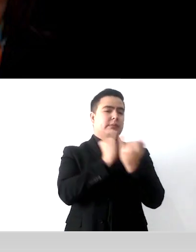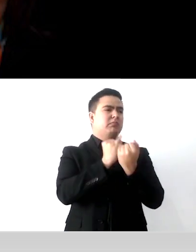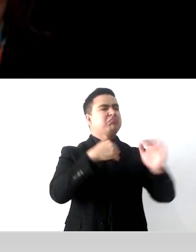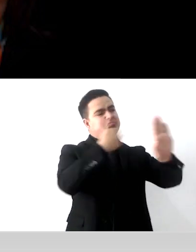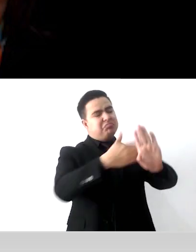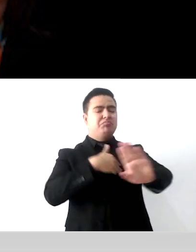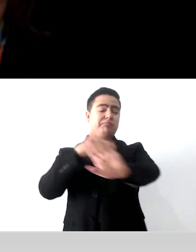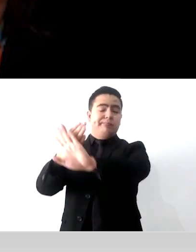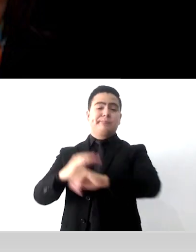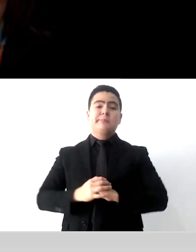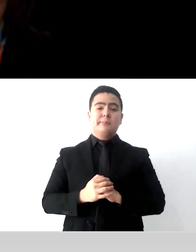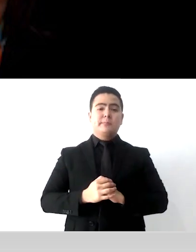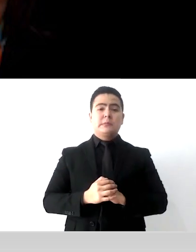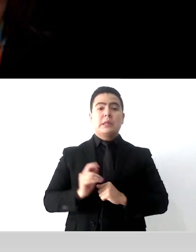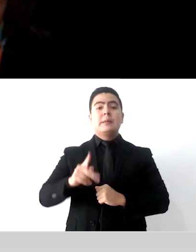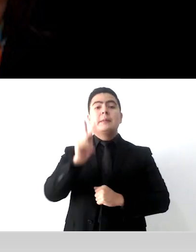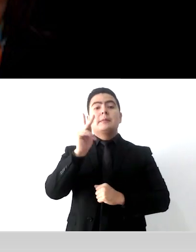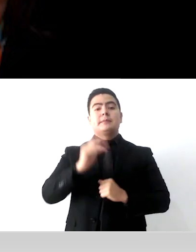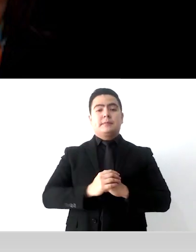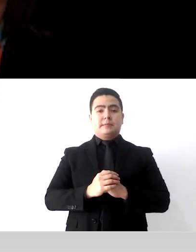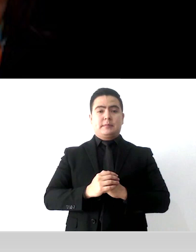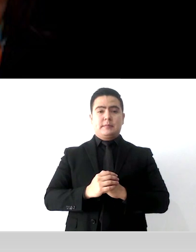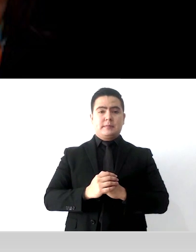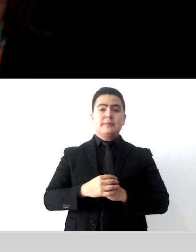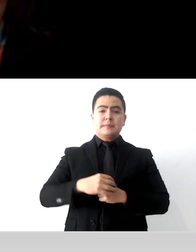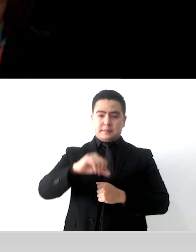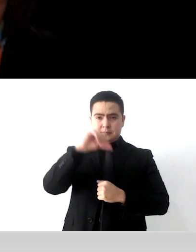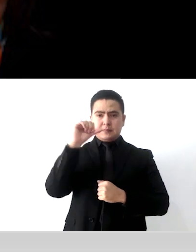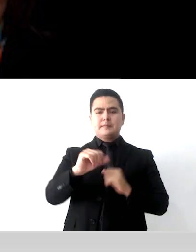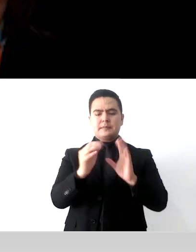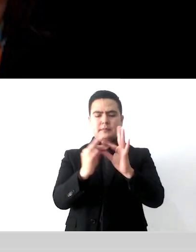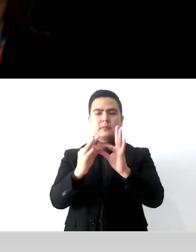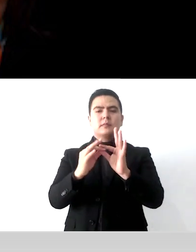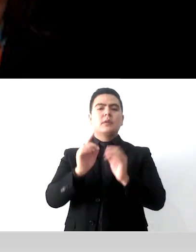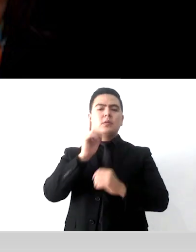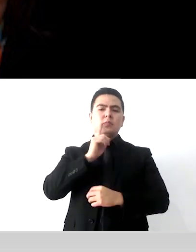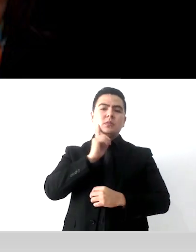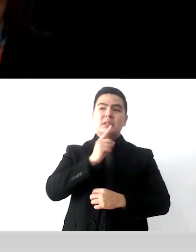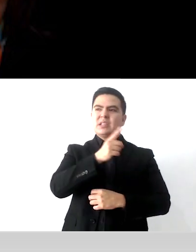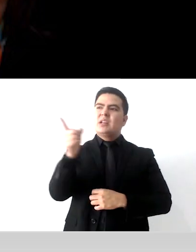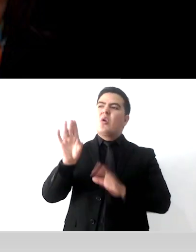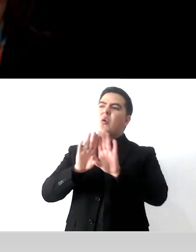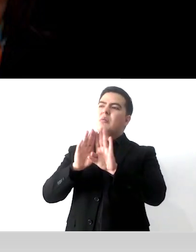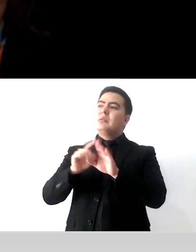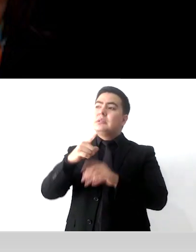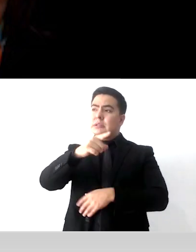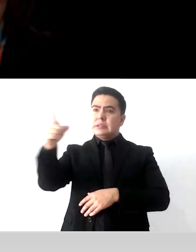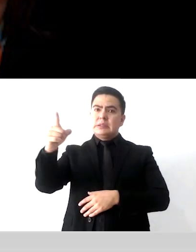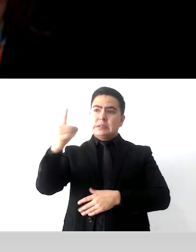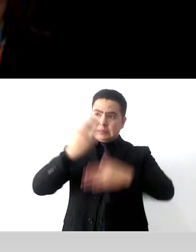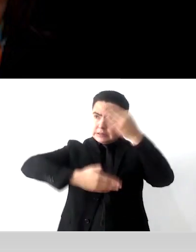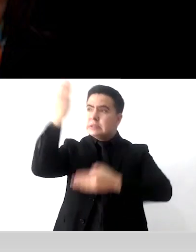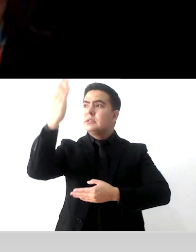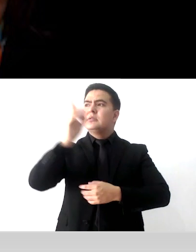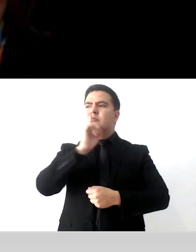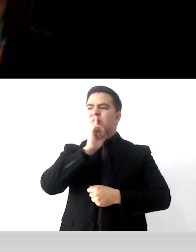permanente o una sola vez afectación y poner obstáculos a las mujeres para llegar y desempeñar sus